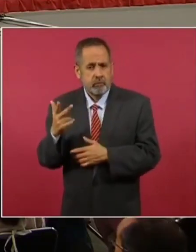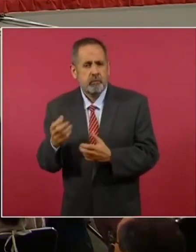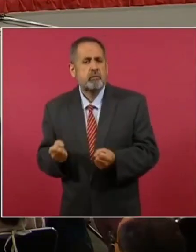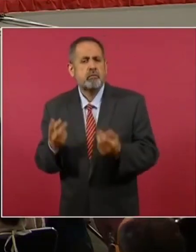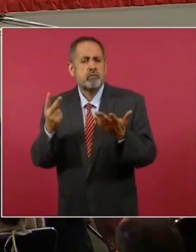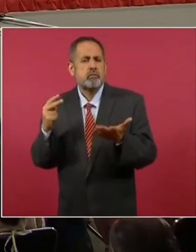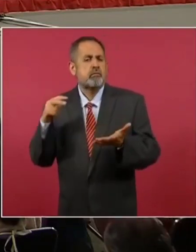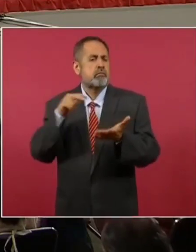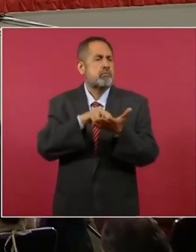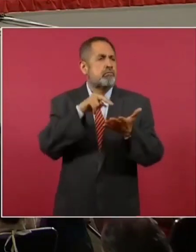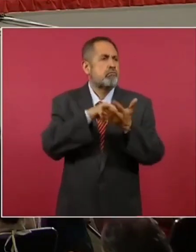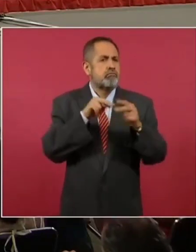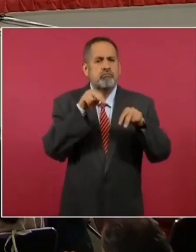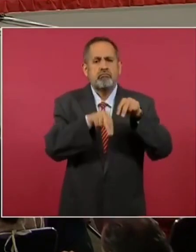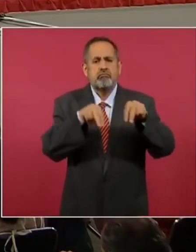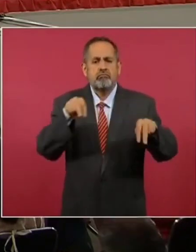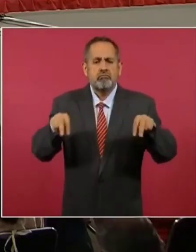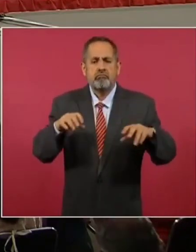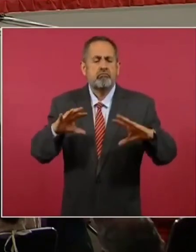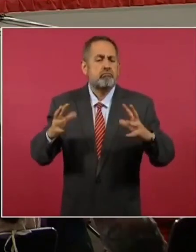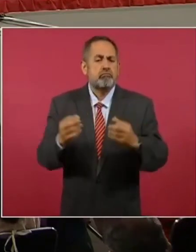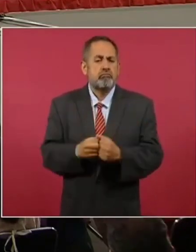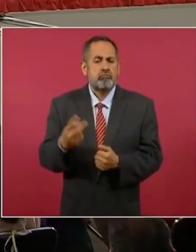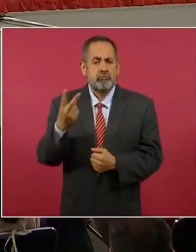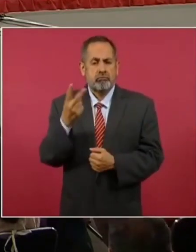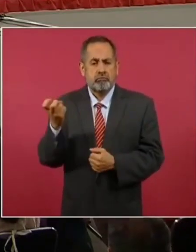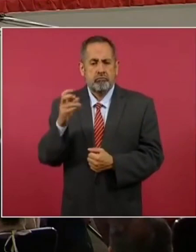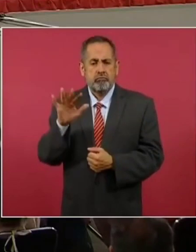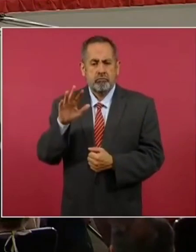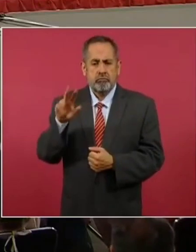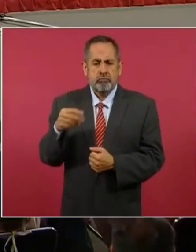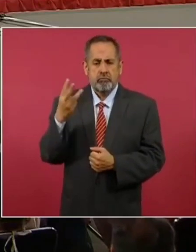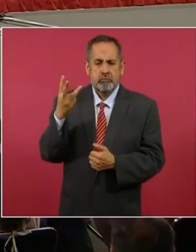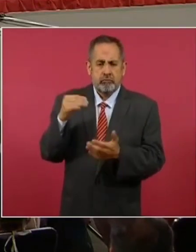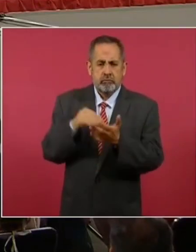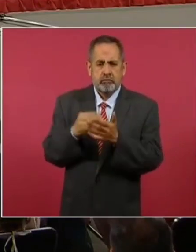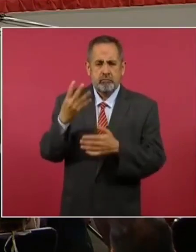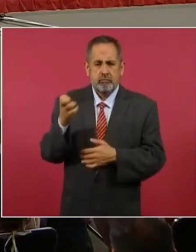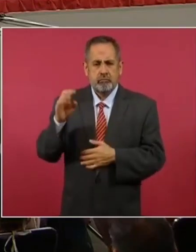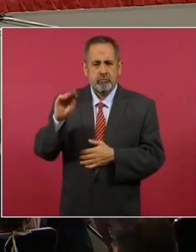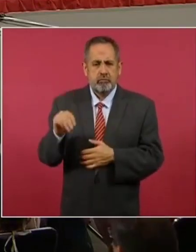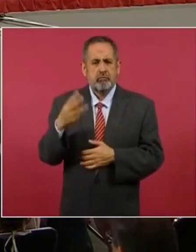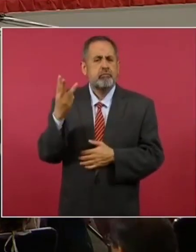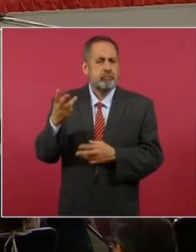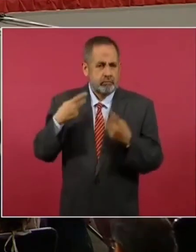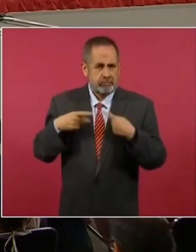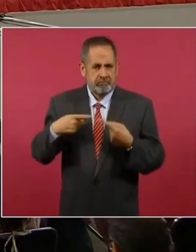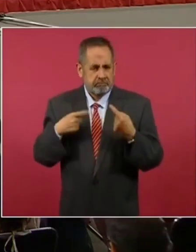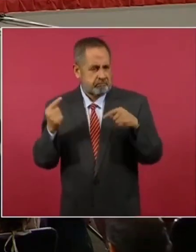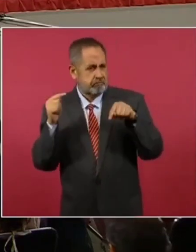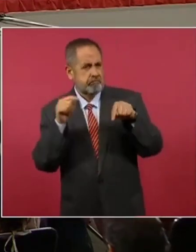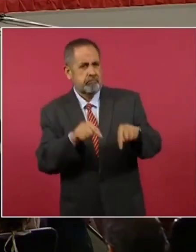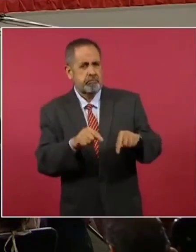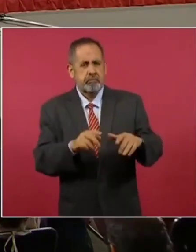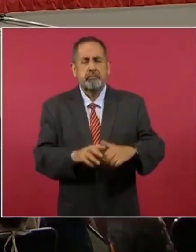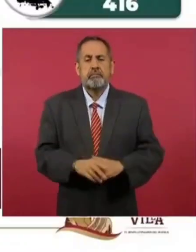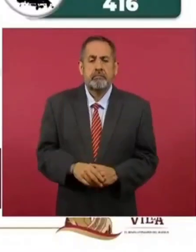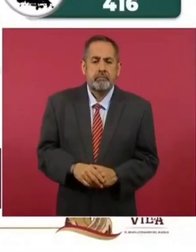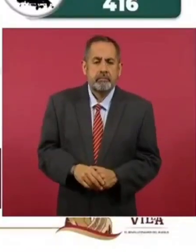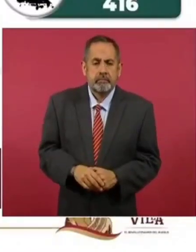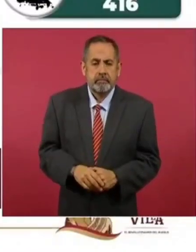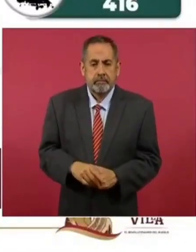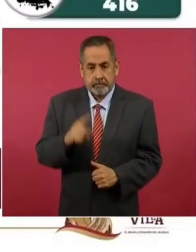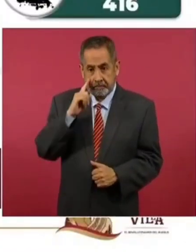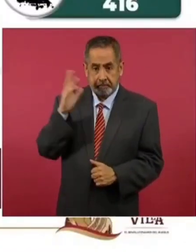tenemos como fuerza operativa a 253.493 efectivos Así mismo se